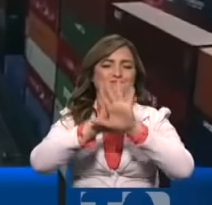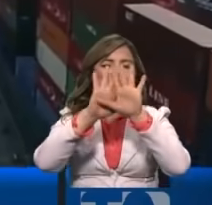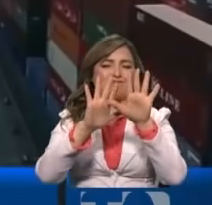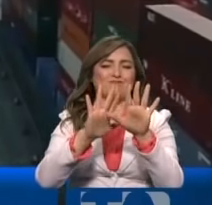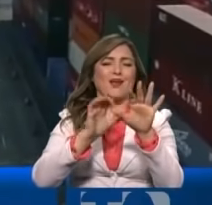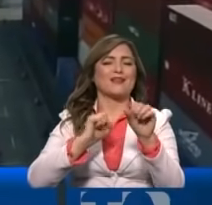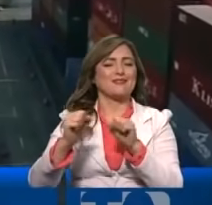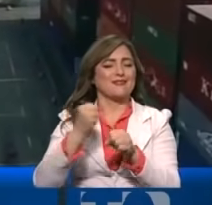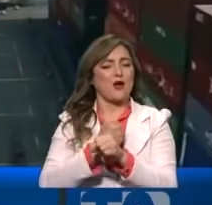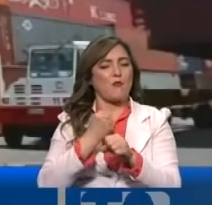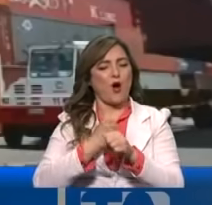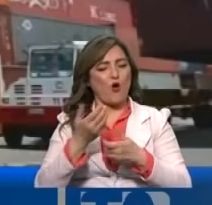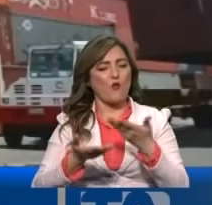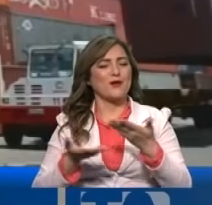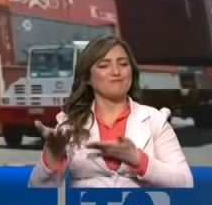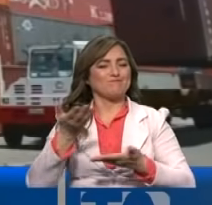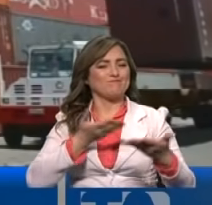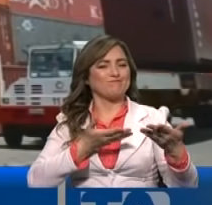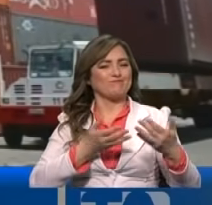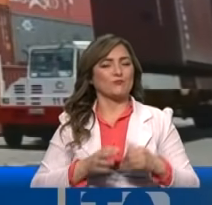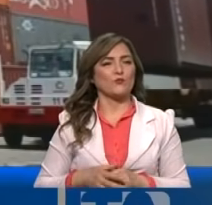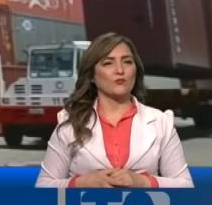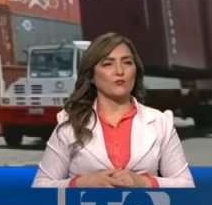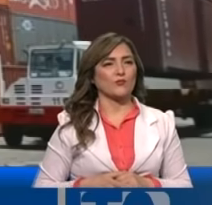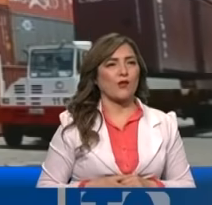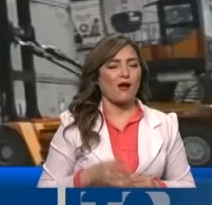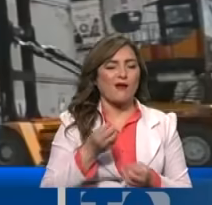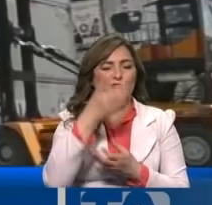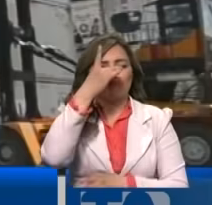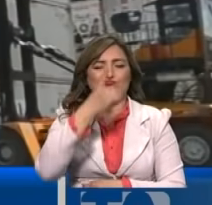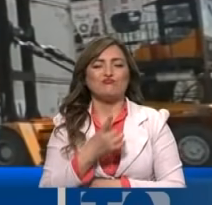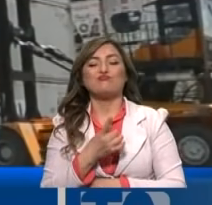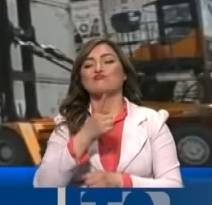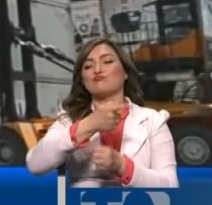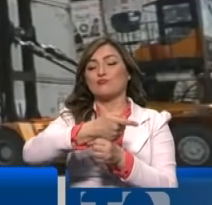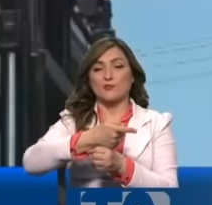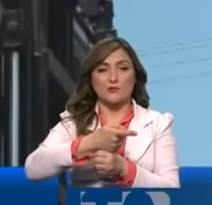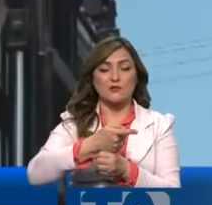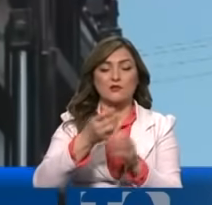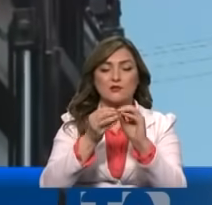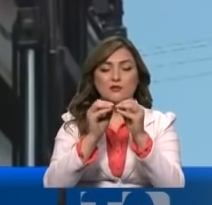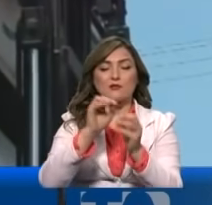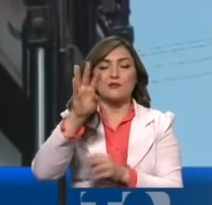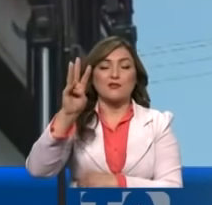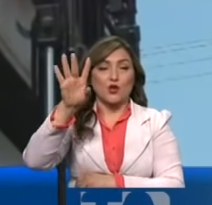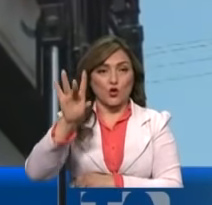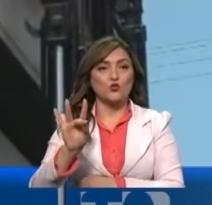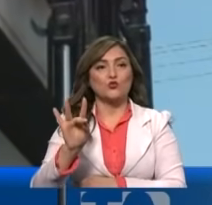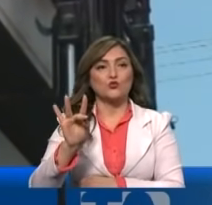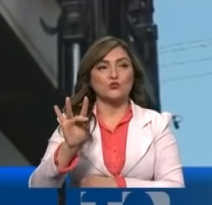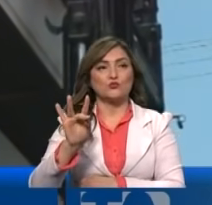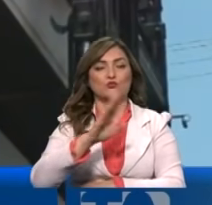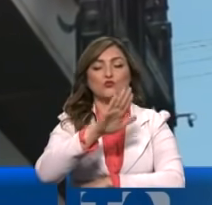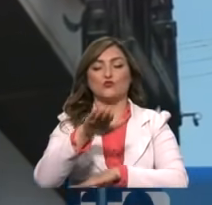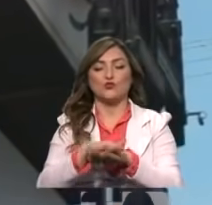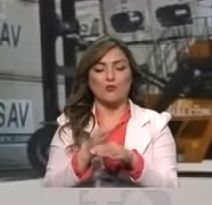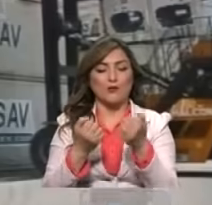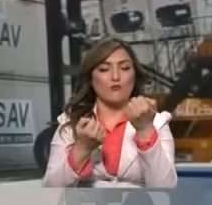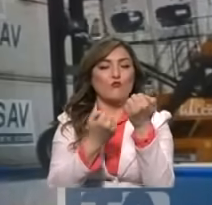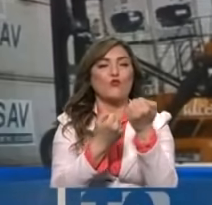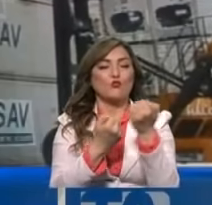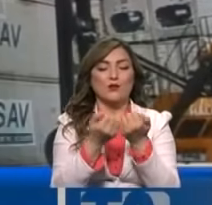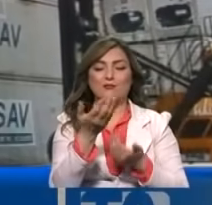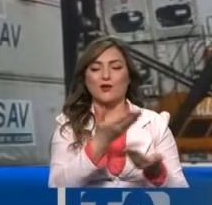de los operadores de comercio. Estas decisiones y anuncios se enmarcan en el decreto ejecutivo número 68, encaminado a impulsar